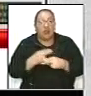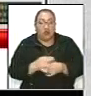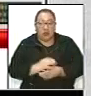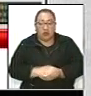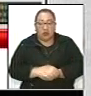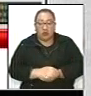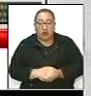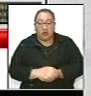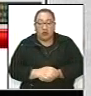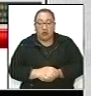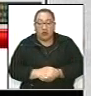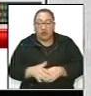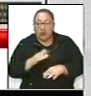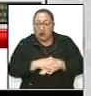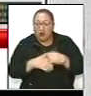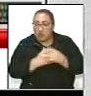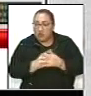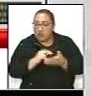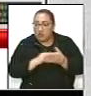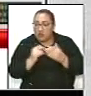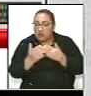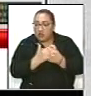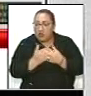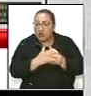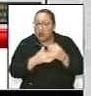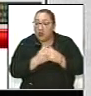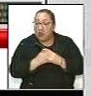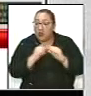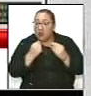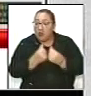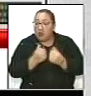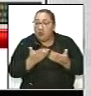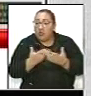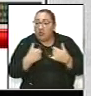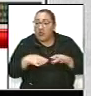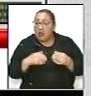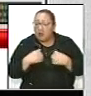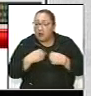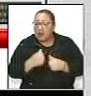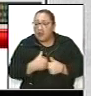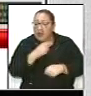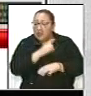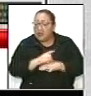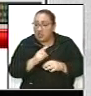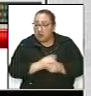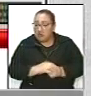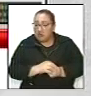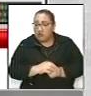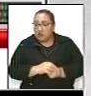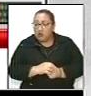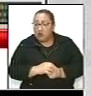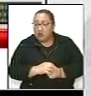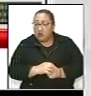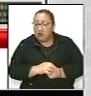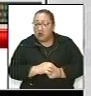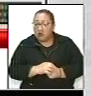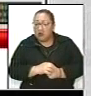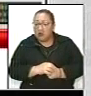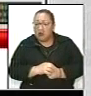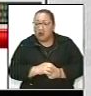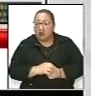nacional, sobre todo cercanos a los sectores donde ellos viven, se desarrollan, estudian. Y lo